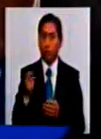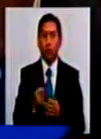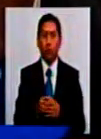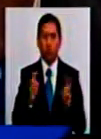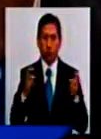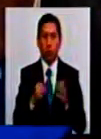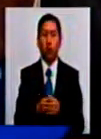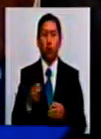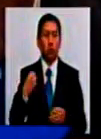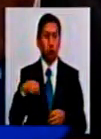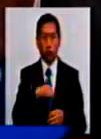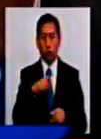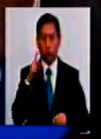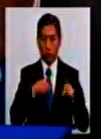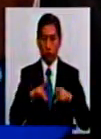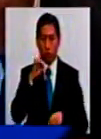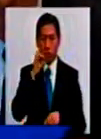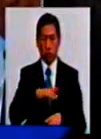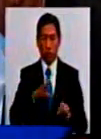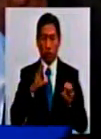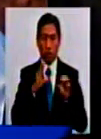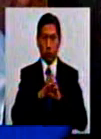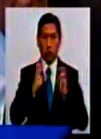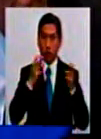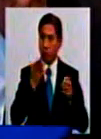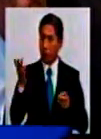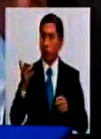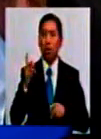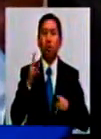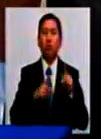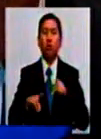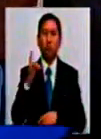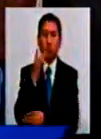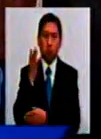"Nosotros, los chilenos, en el caso de los bolivianos,